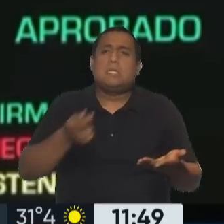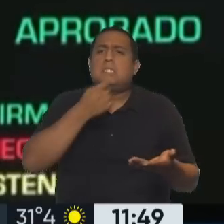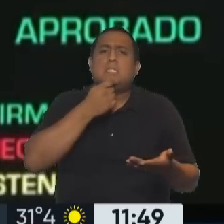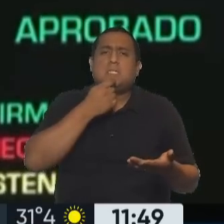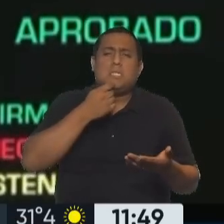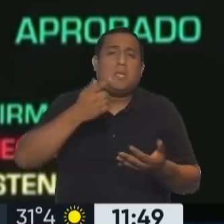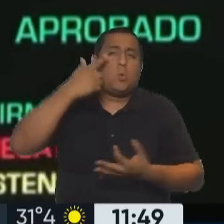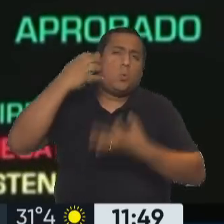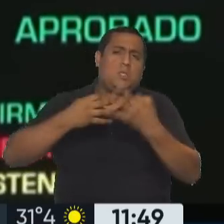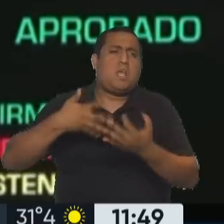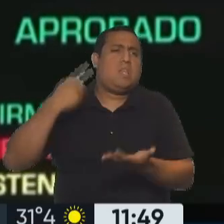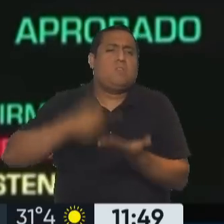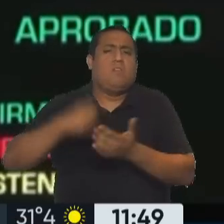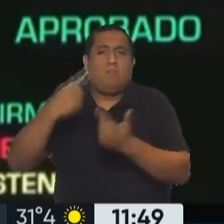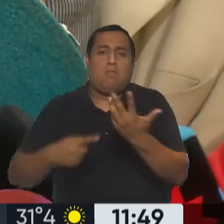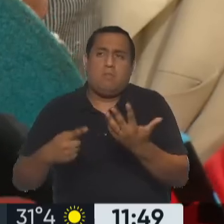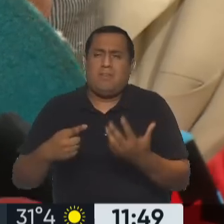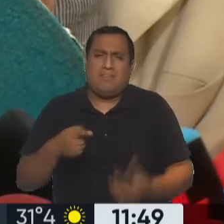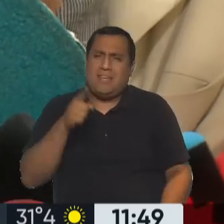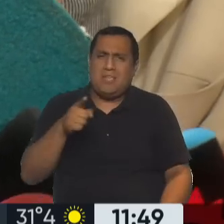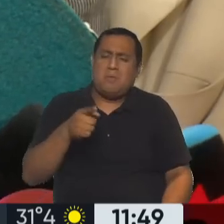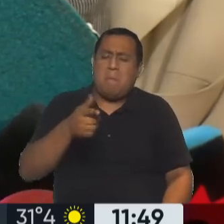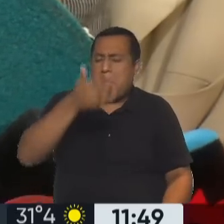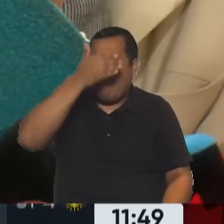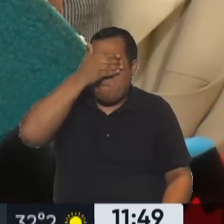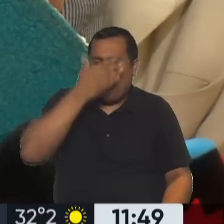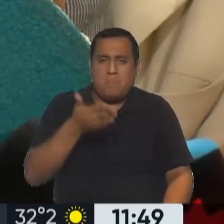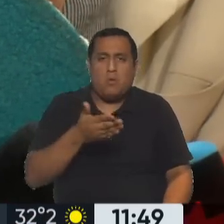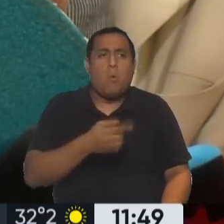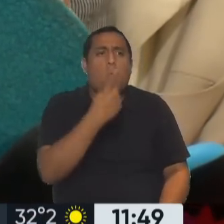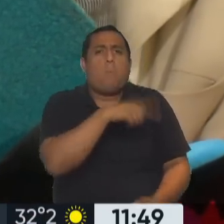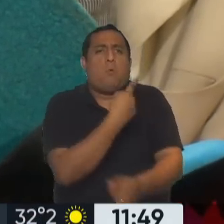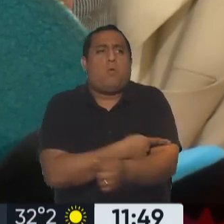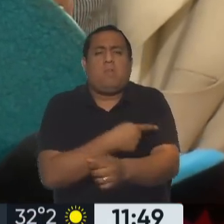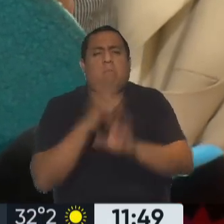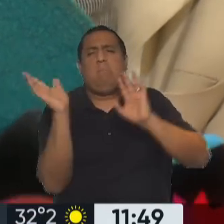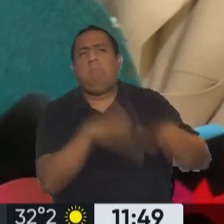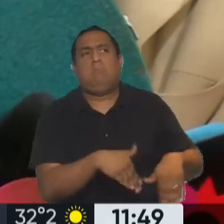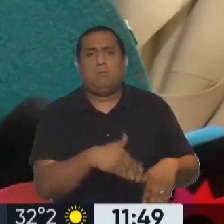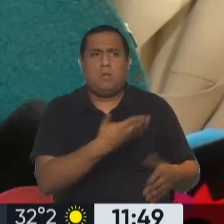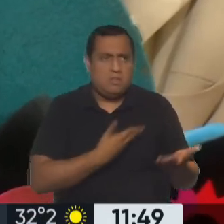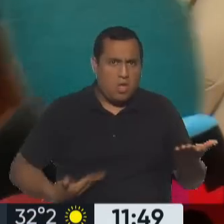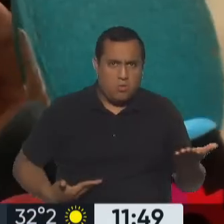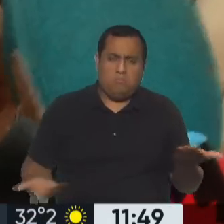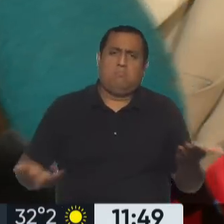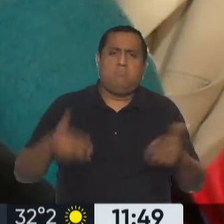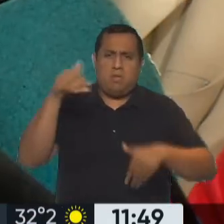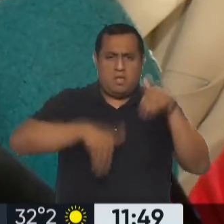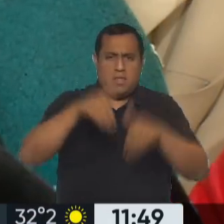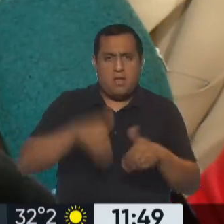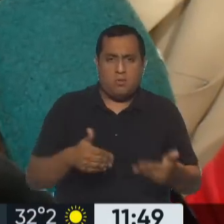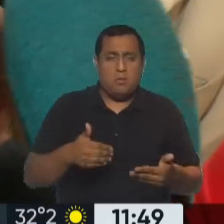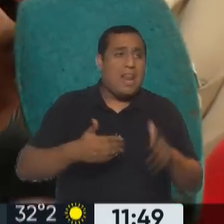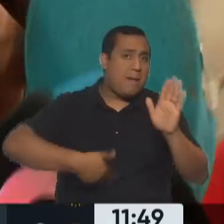es ya desconocen directamente uno de los poderes del Estado, ¿no? Porque fue votado, y fue votado